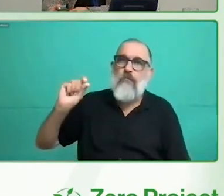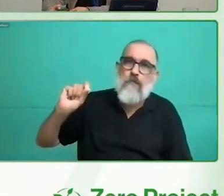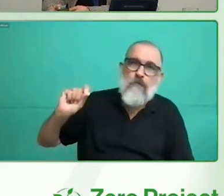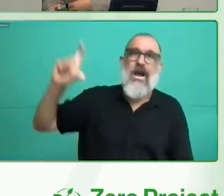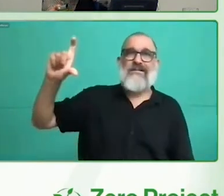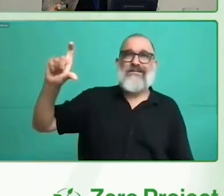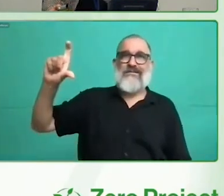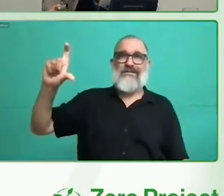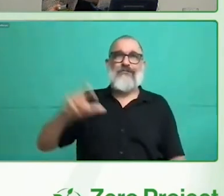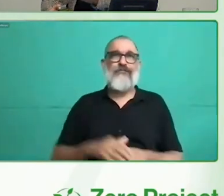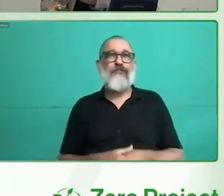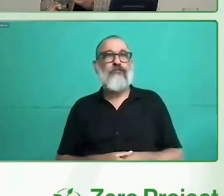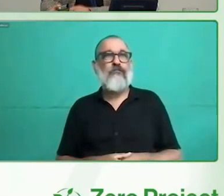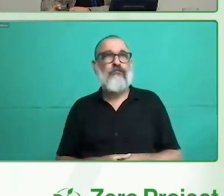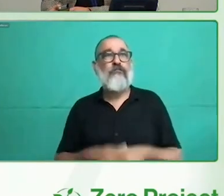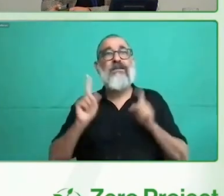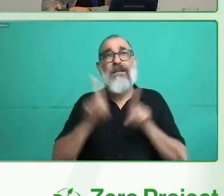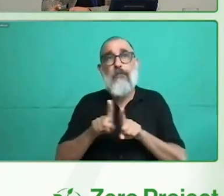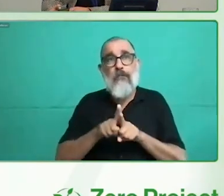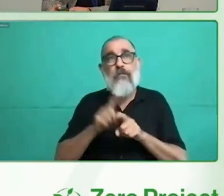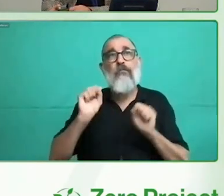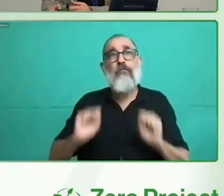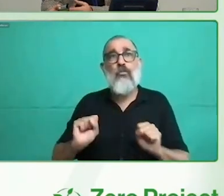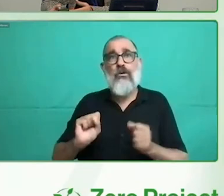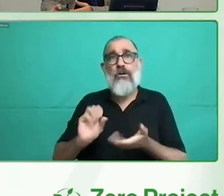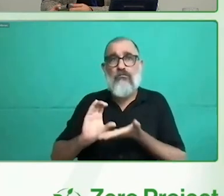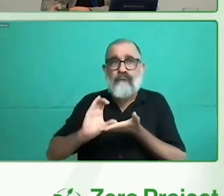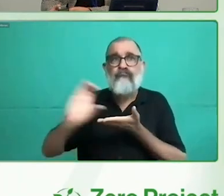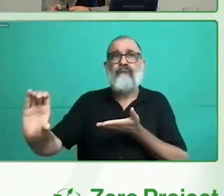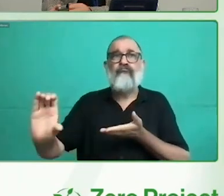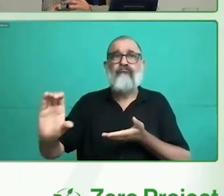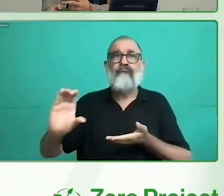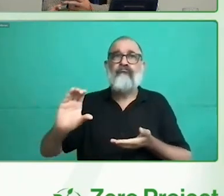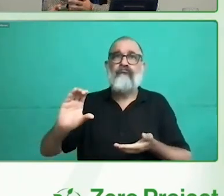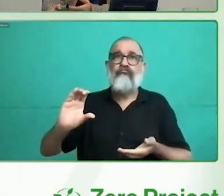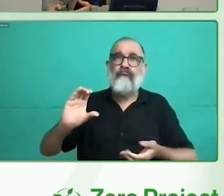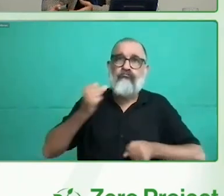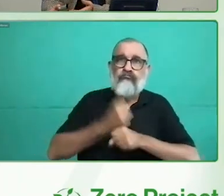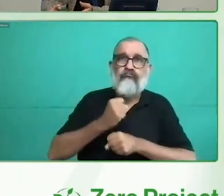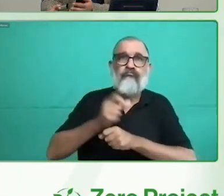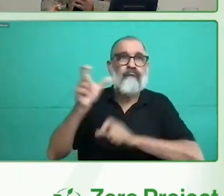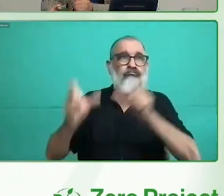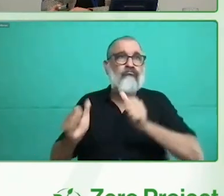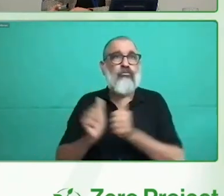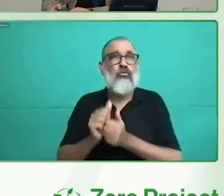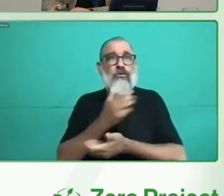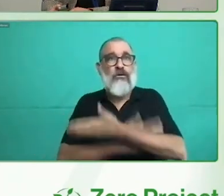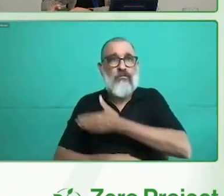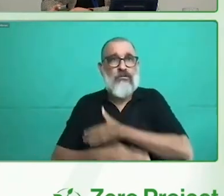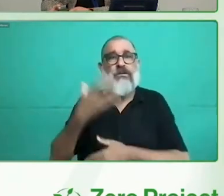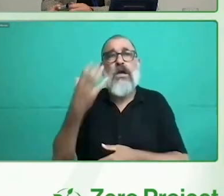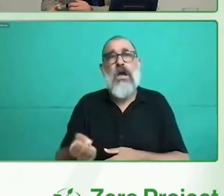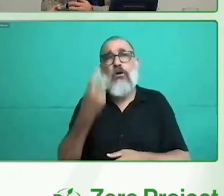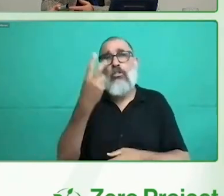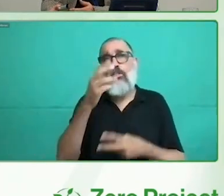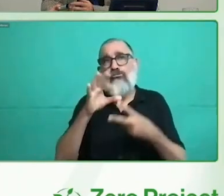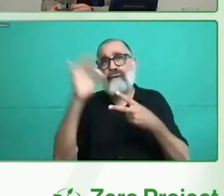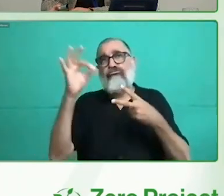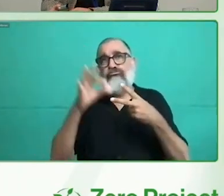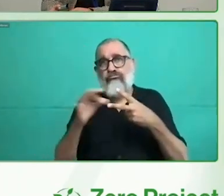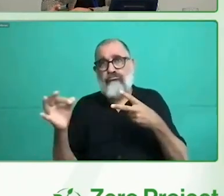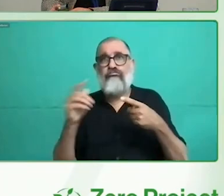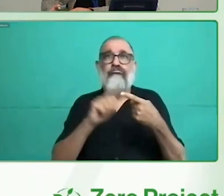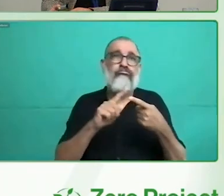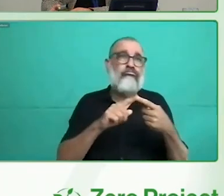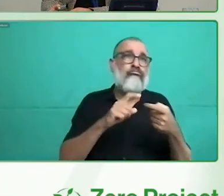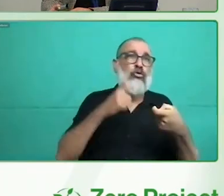crecimiento como la economía verde, la innovación social, la tecnología, el desarrollo de proyectos